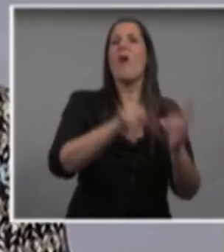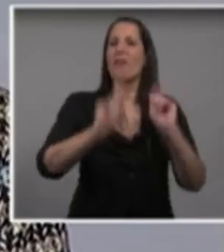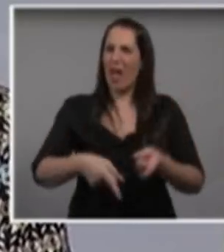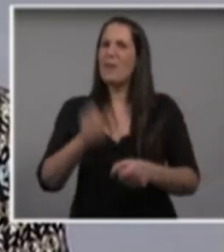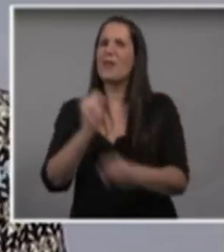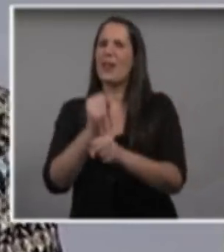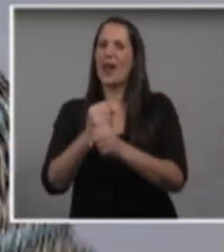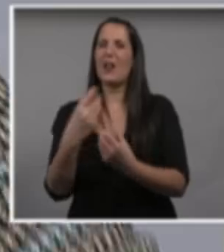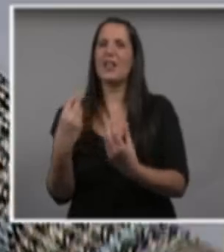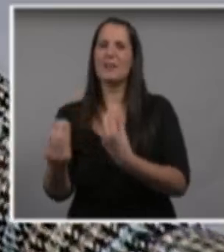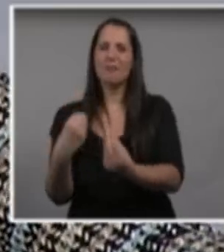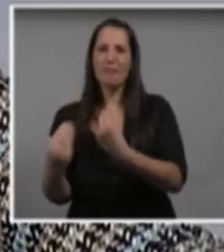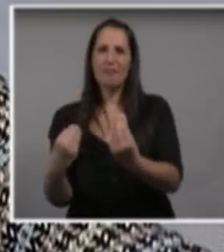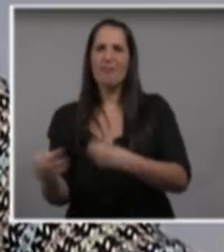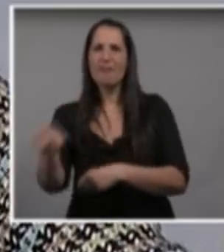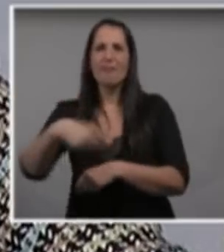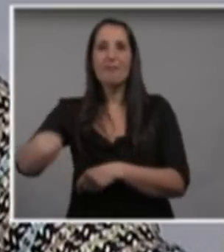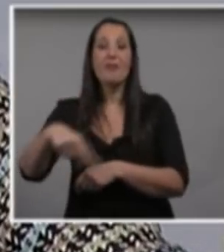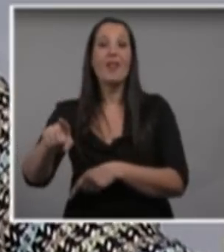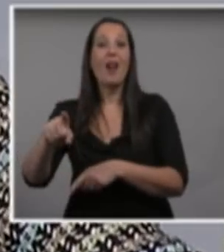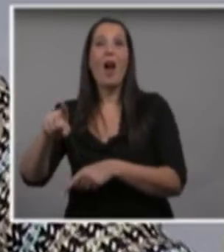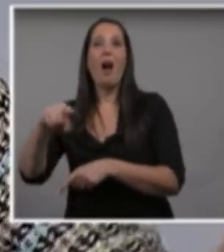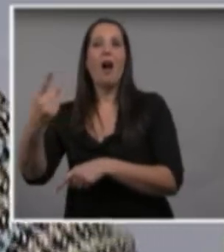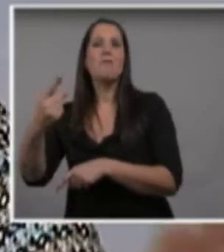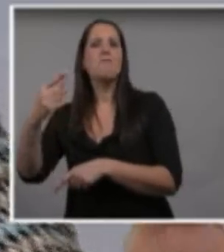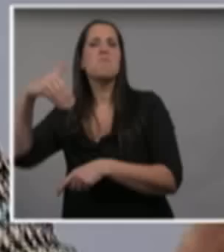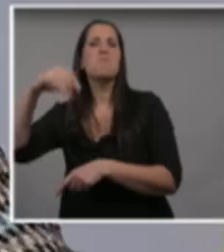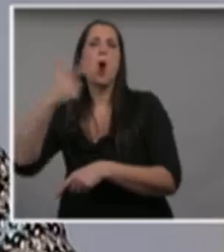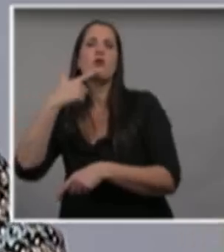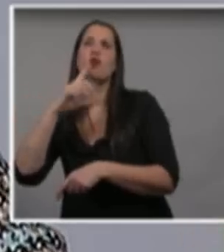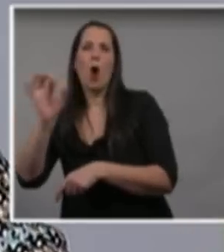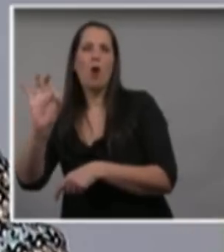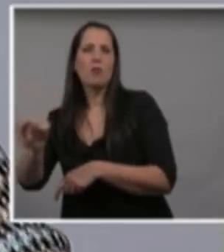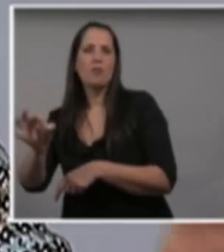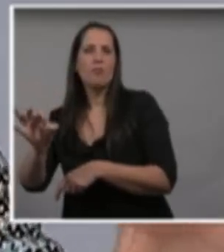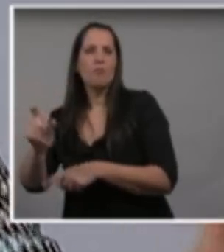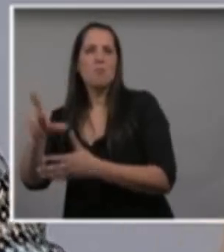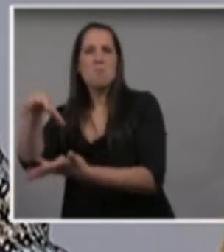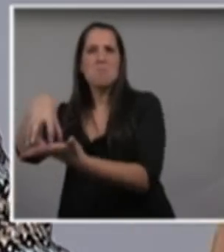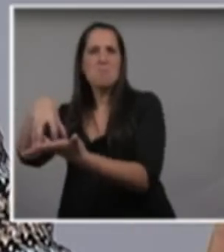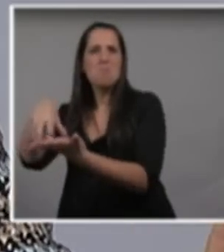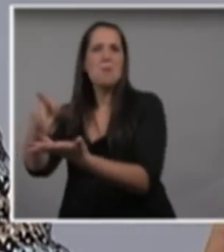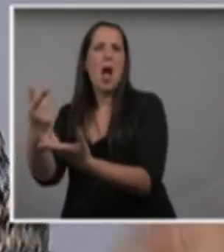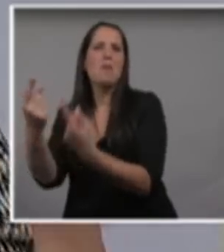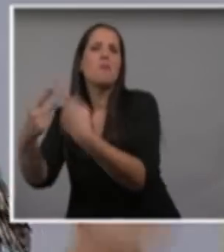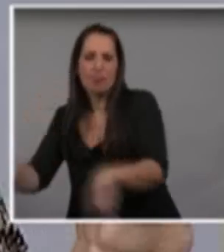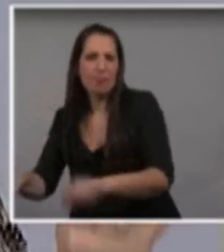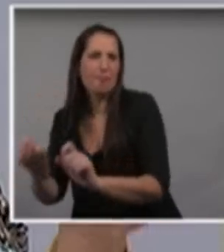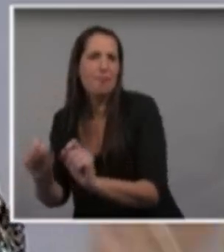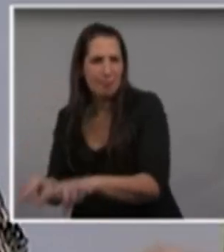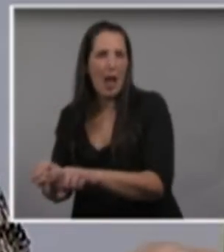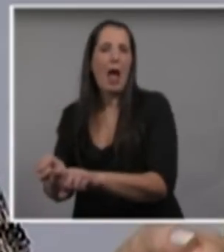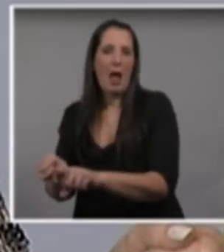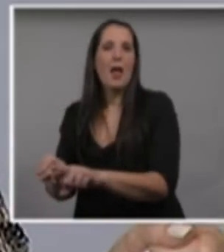mosto. Todos sabemos que el mosto, a diferencia del vino, es una commodity. Y como tal, la disputa